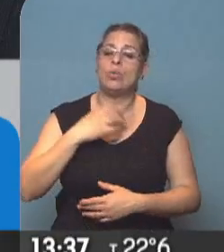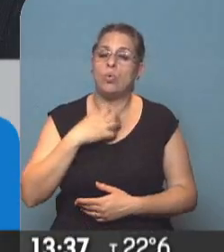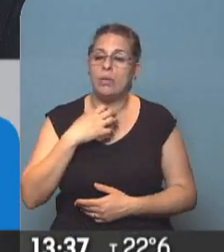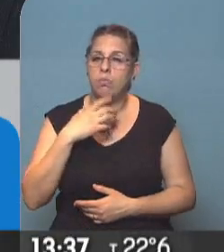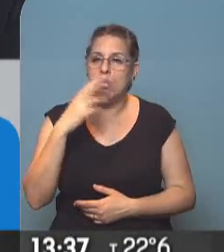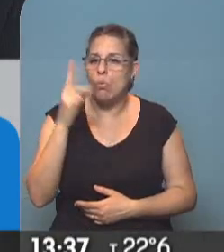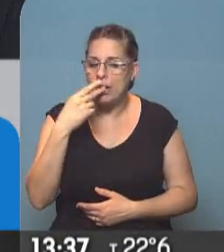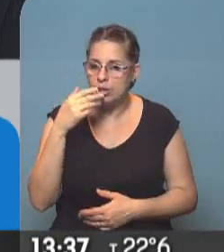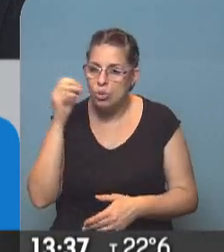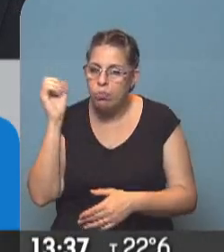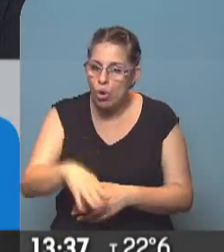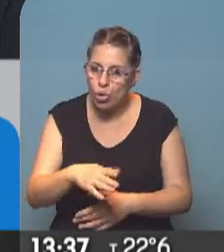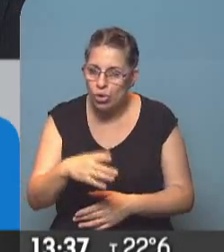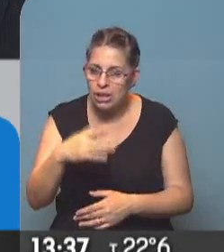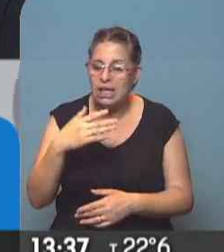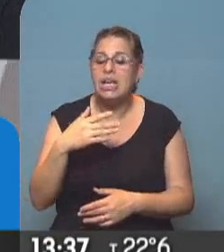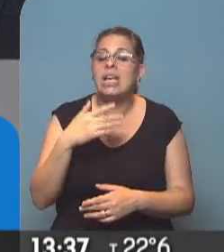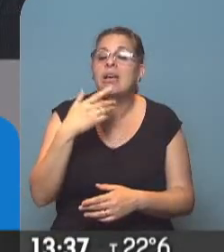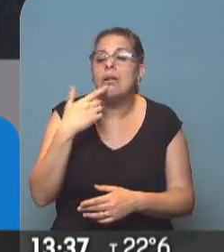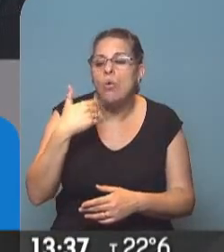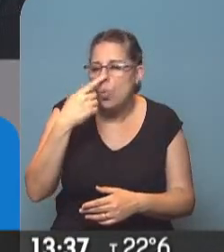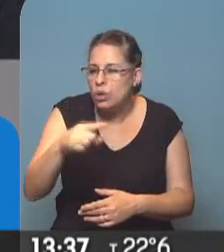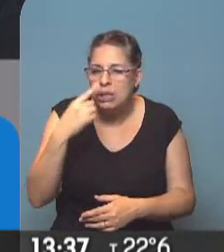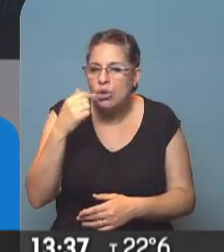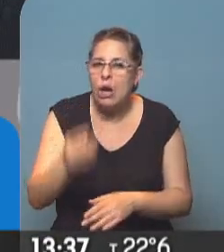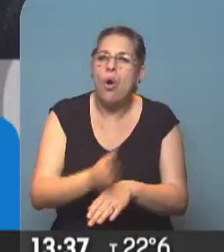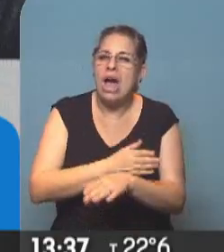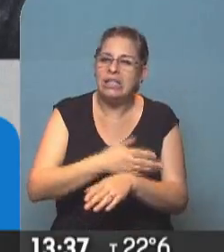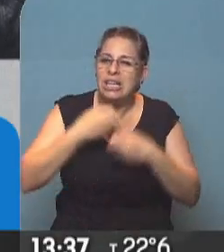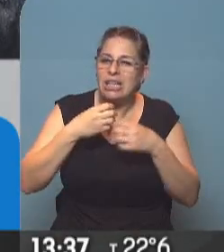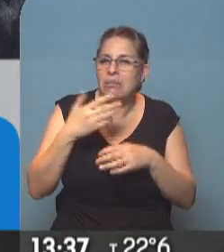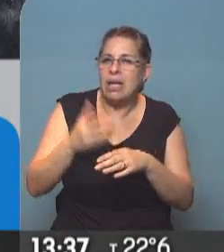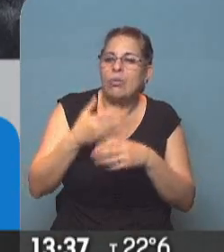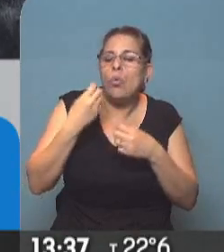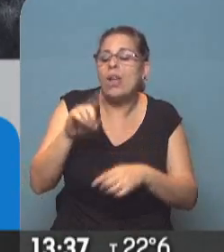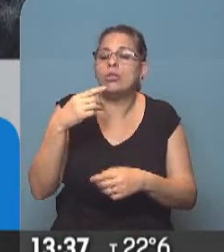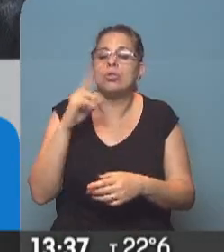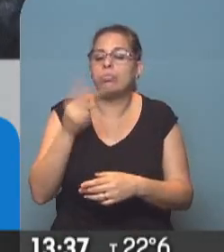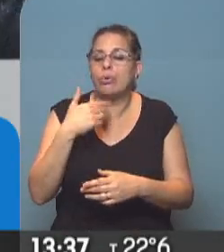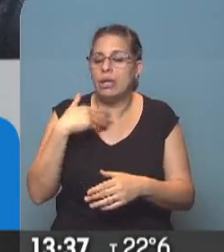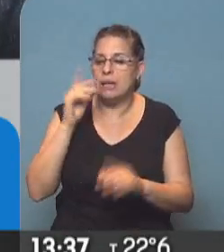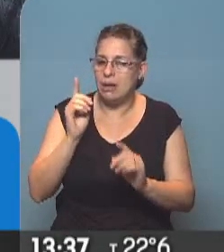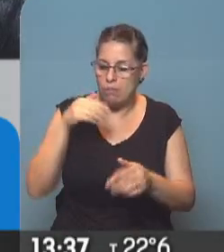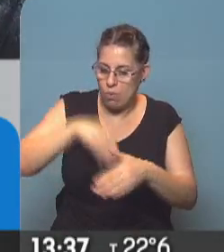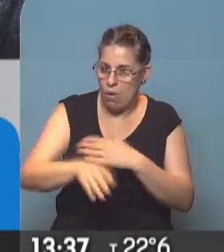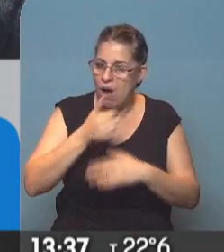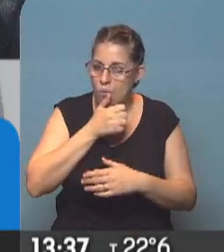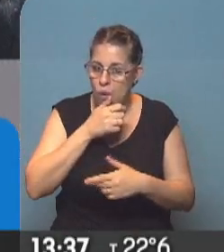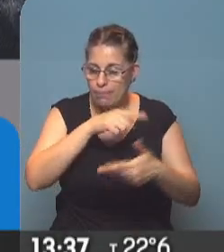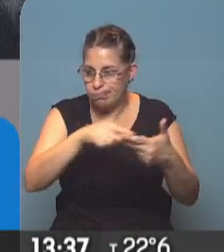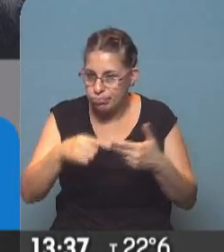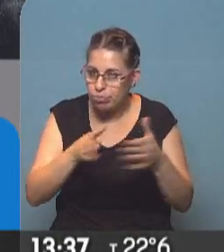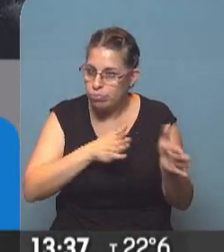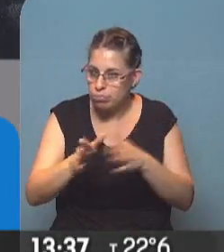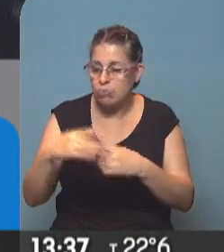últimos días o estuvo allí desde el principio? Bueno, la serie de puntos periciales son muchos.